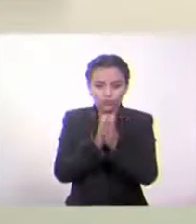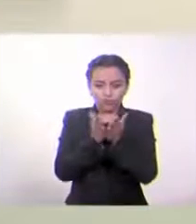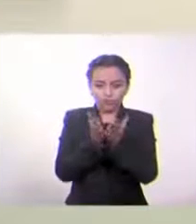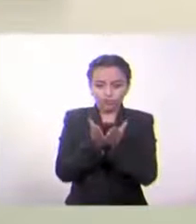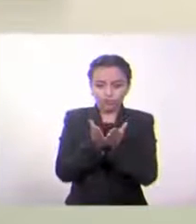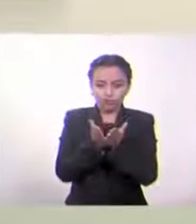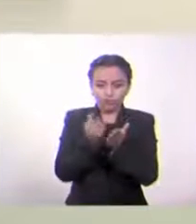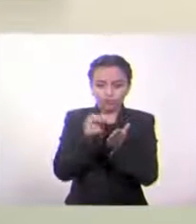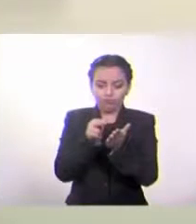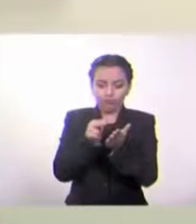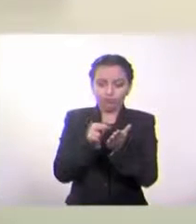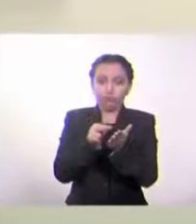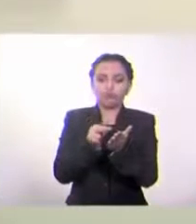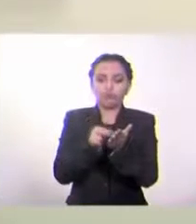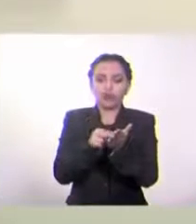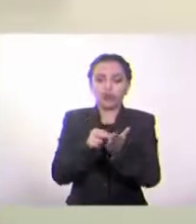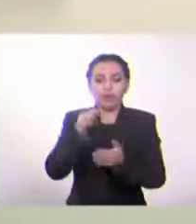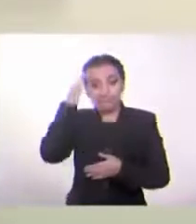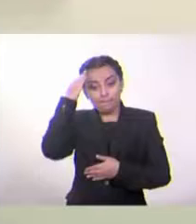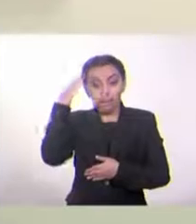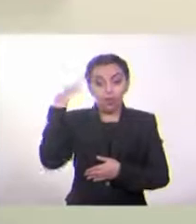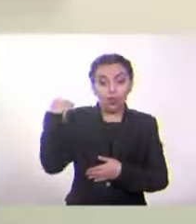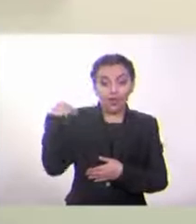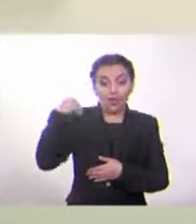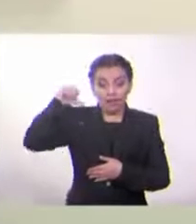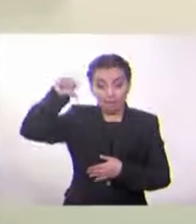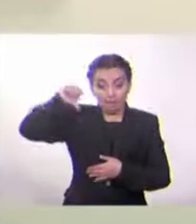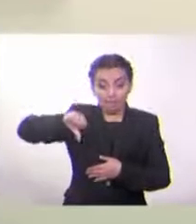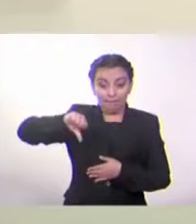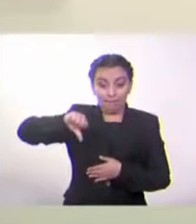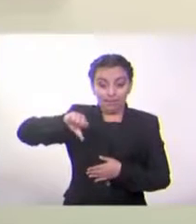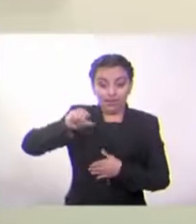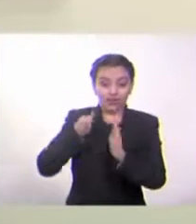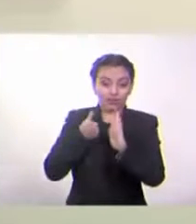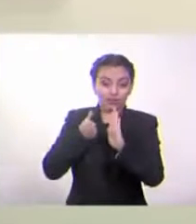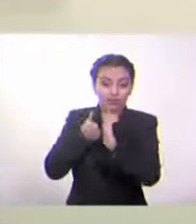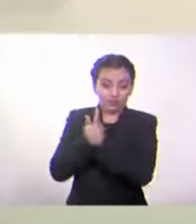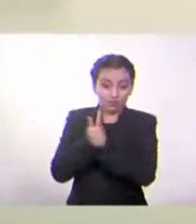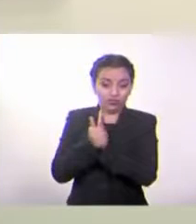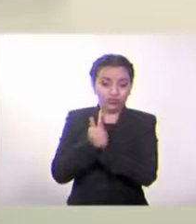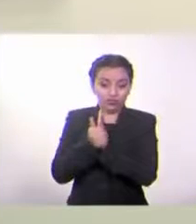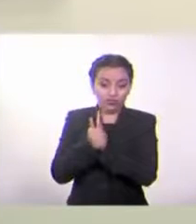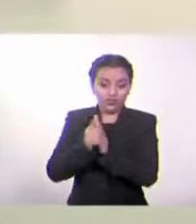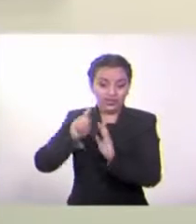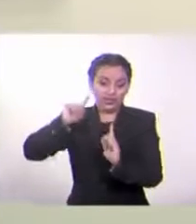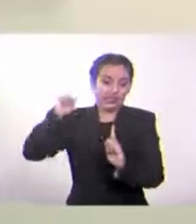Pero este mito representa la infidelidad